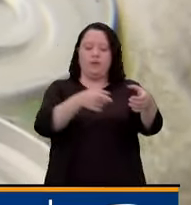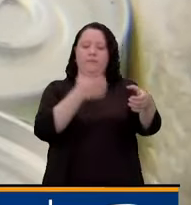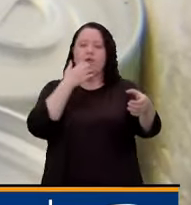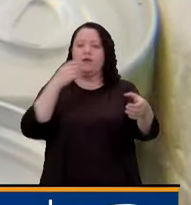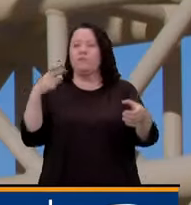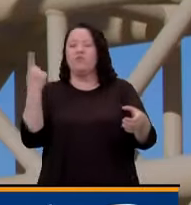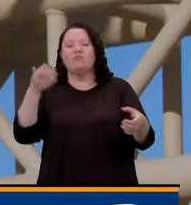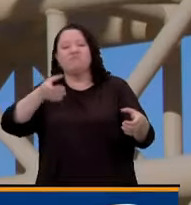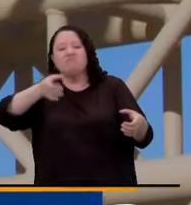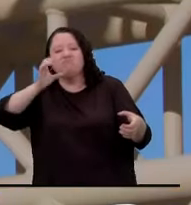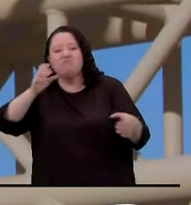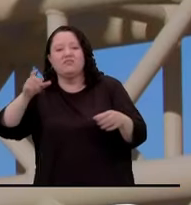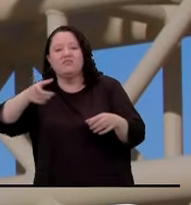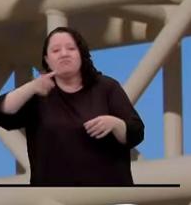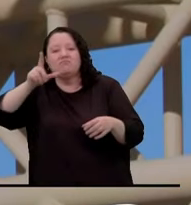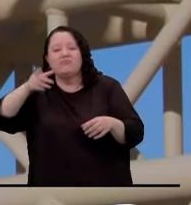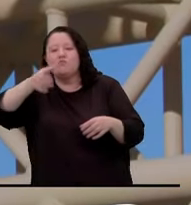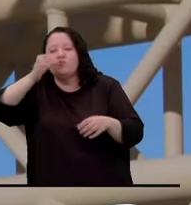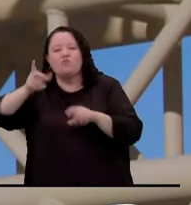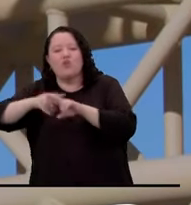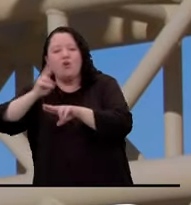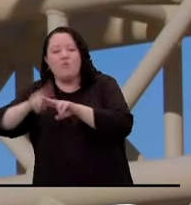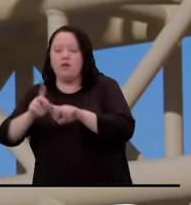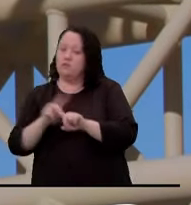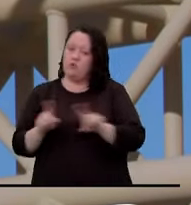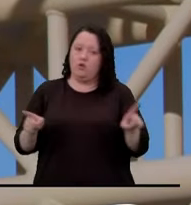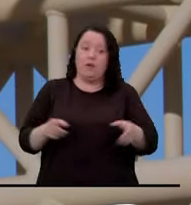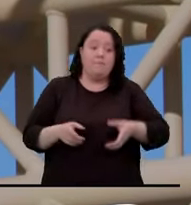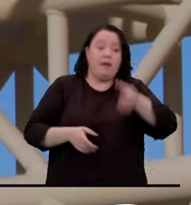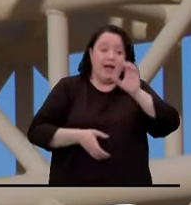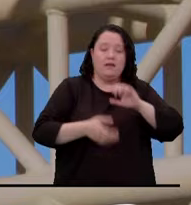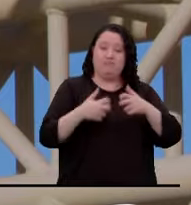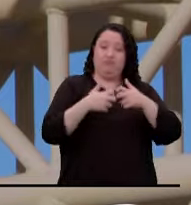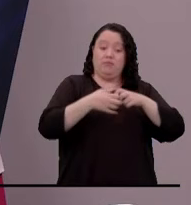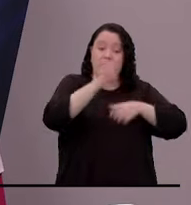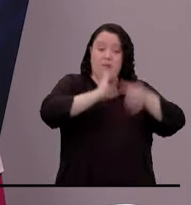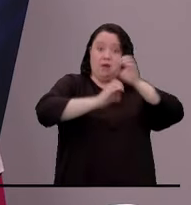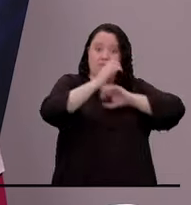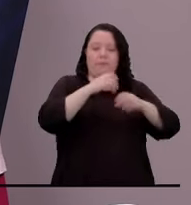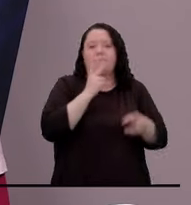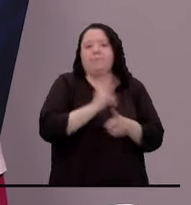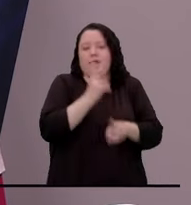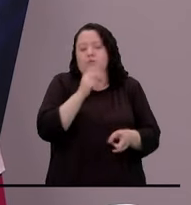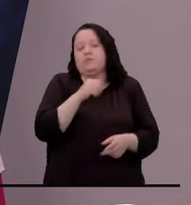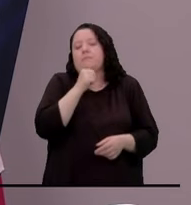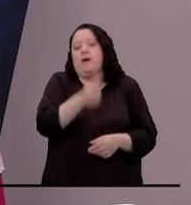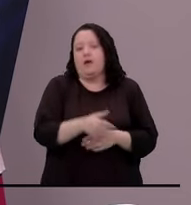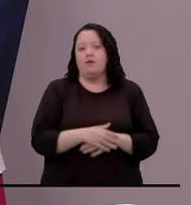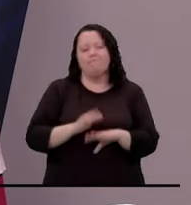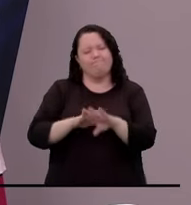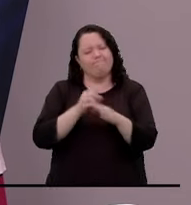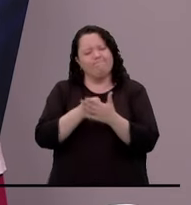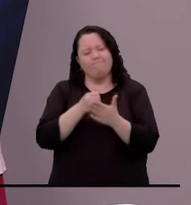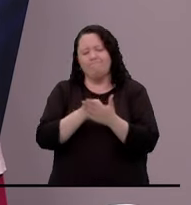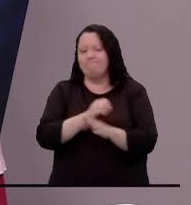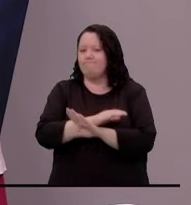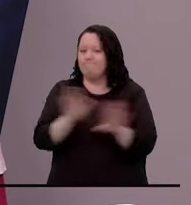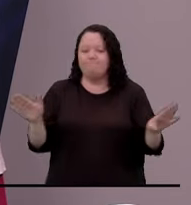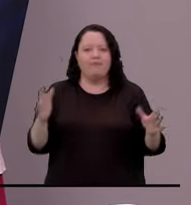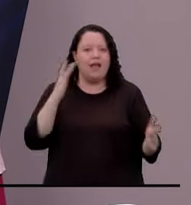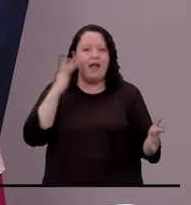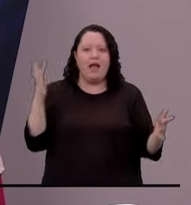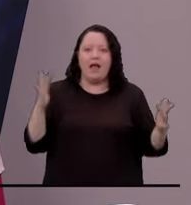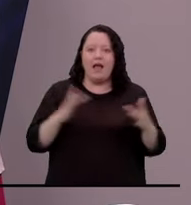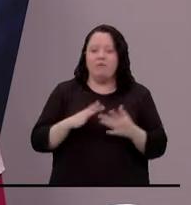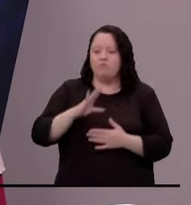refrescos. Además, entre mayor sea su consumo, mayor será el riesgo. Insisto, nada reemplaza los